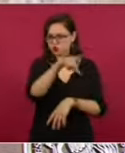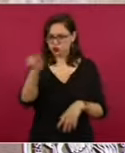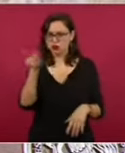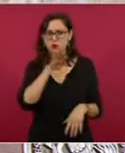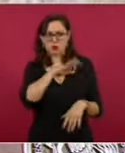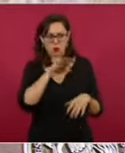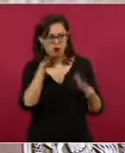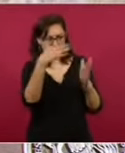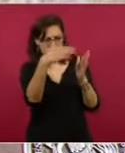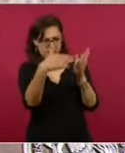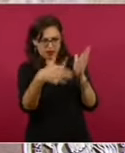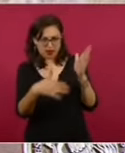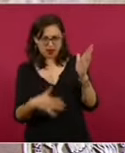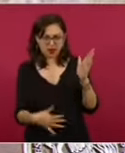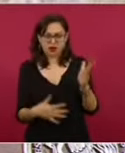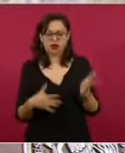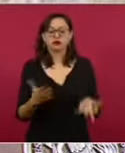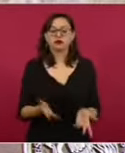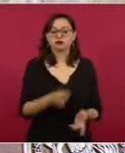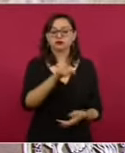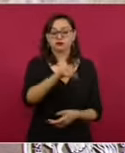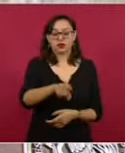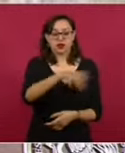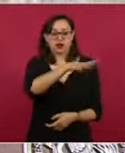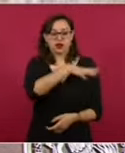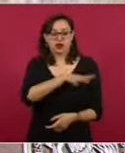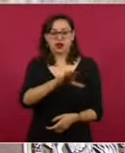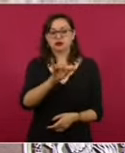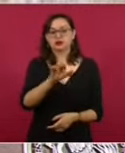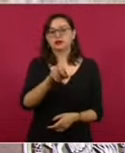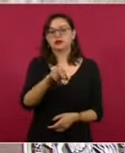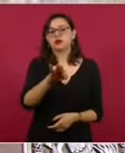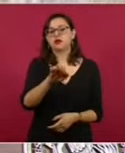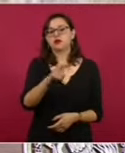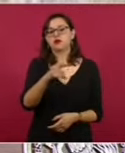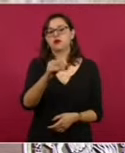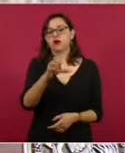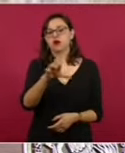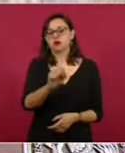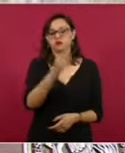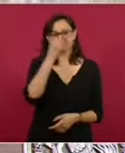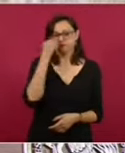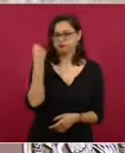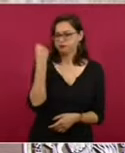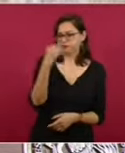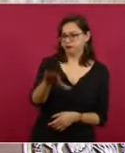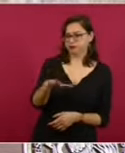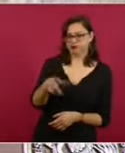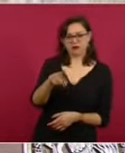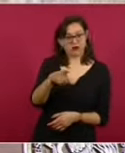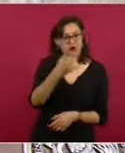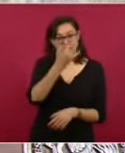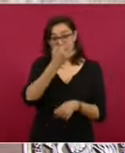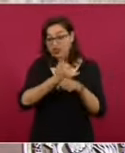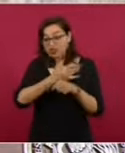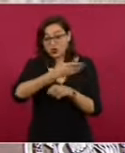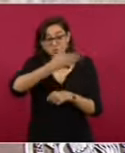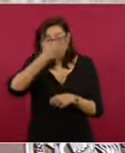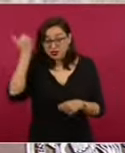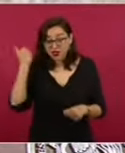que le fabricaron al general Cienfuegos está en la red, está en